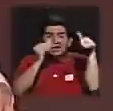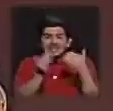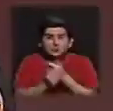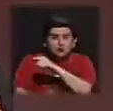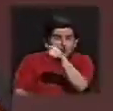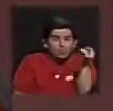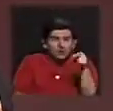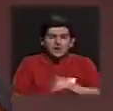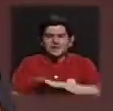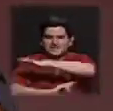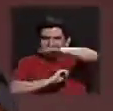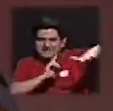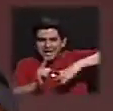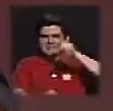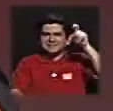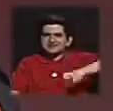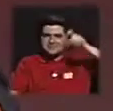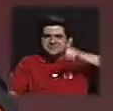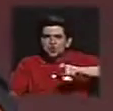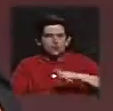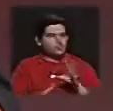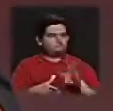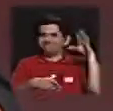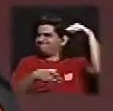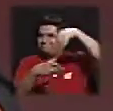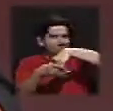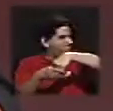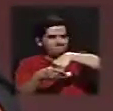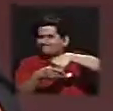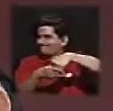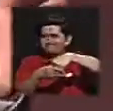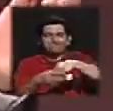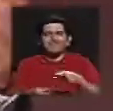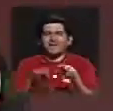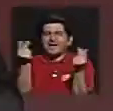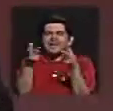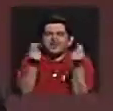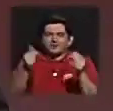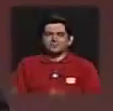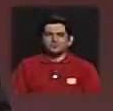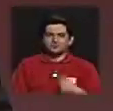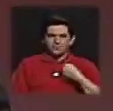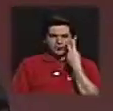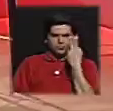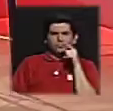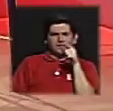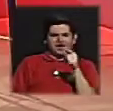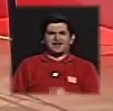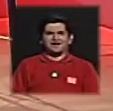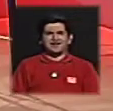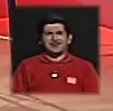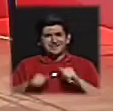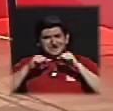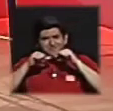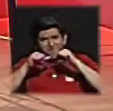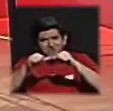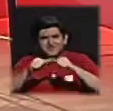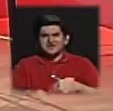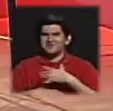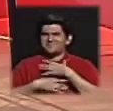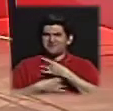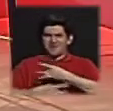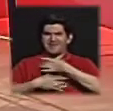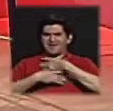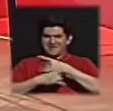eso, todo ese entorno que era requerido, no fue considerado en los costos. Y de nuevo lo que uno ve aquí es la predominancia del